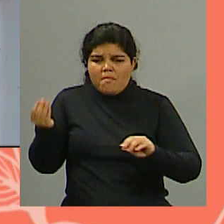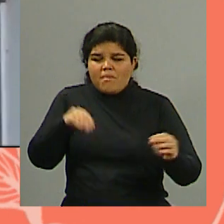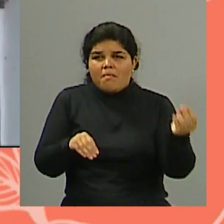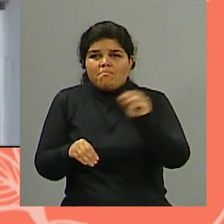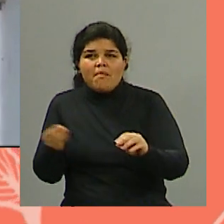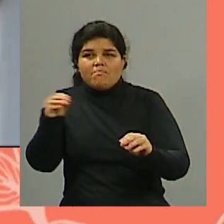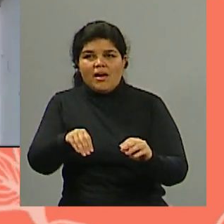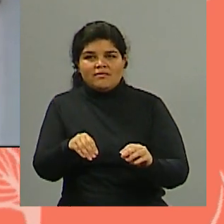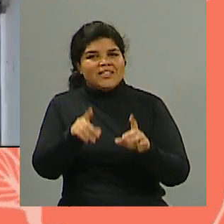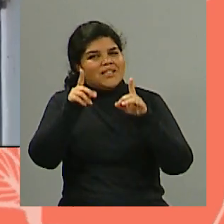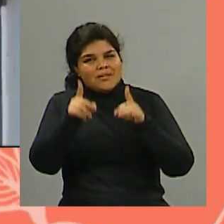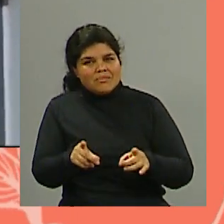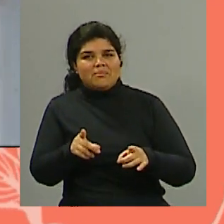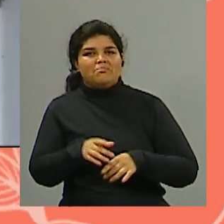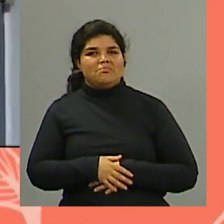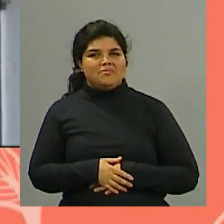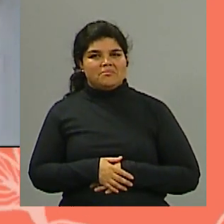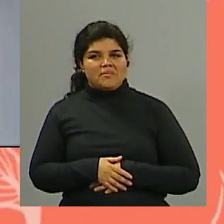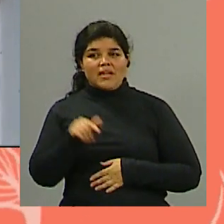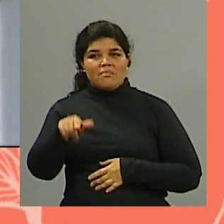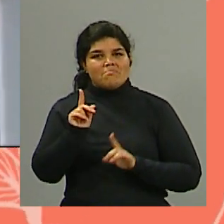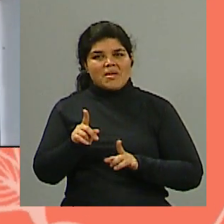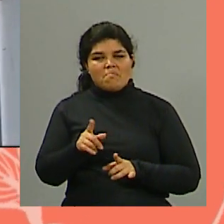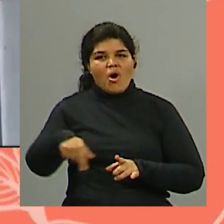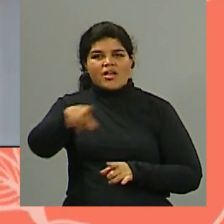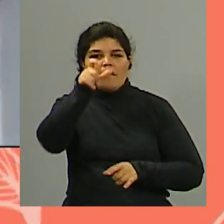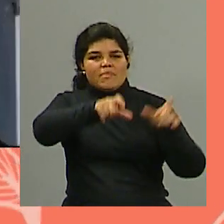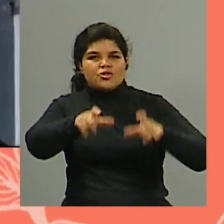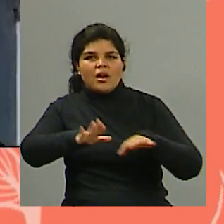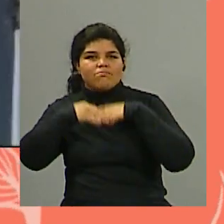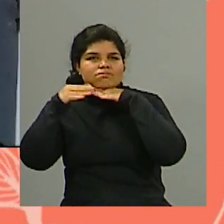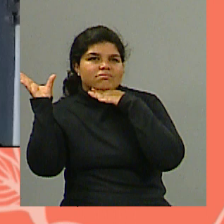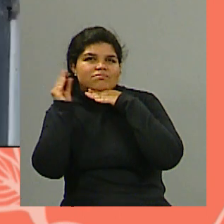cerrados. Ellos nos escuchan y también nos imaginan.